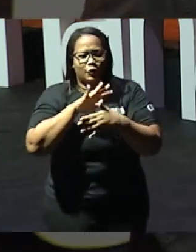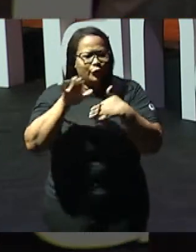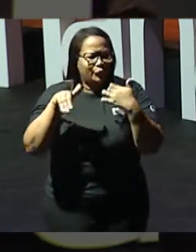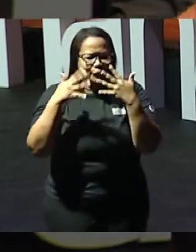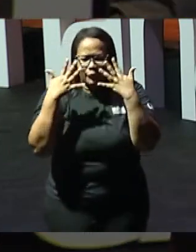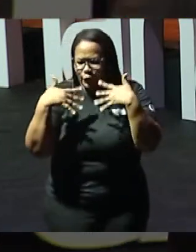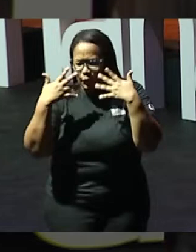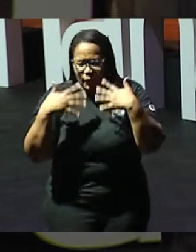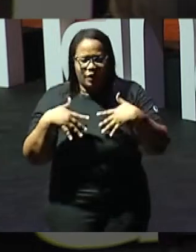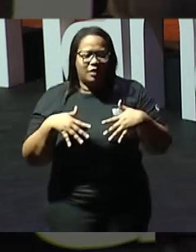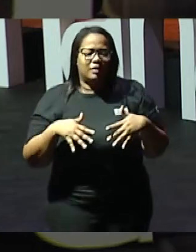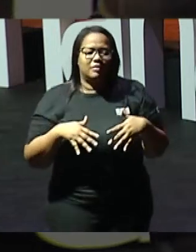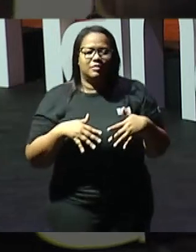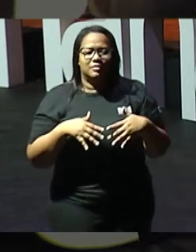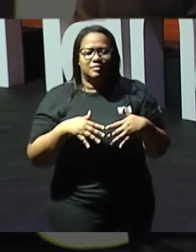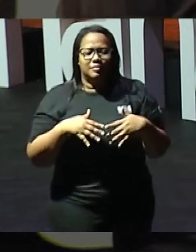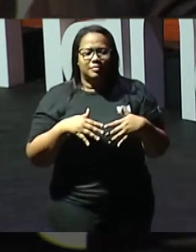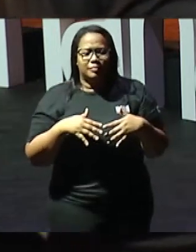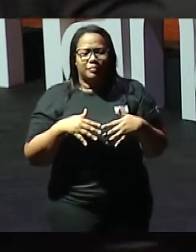solo